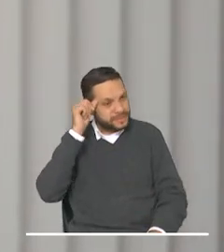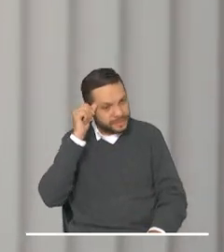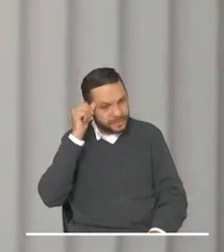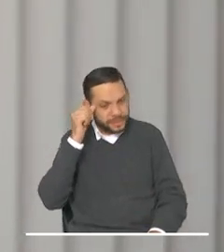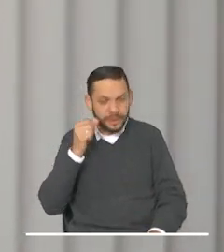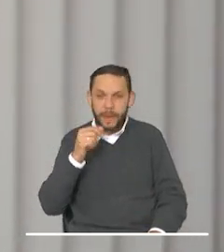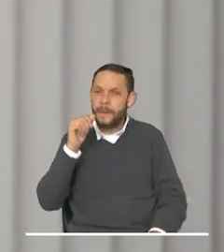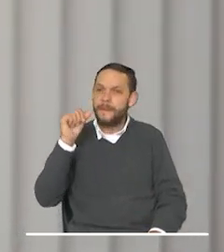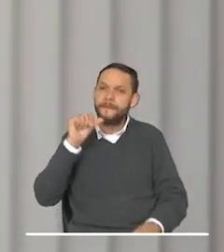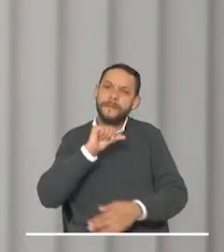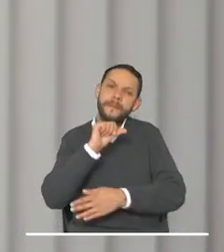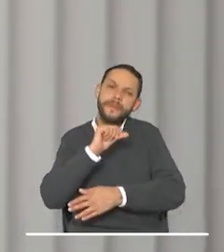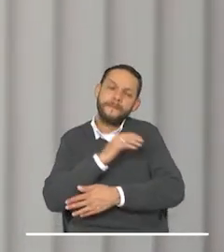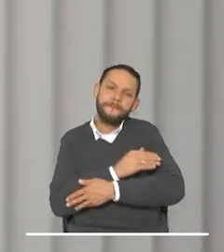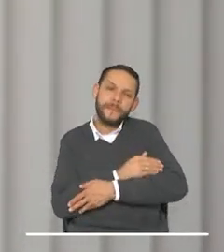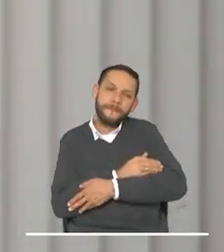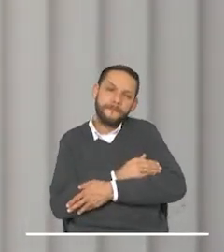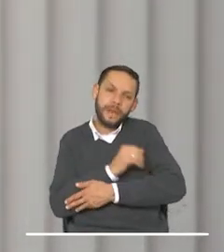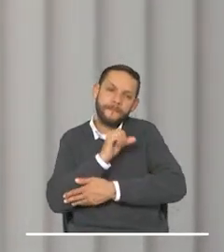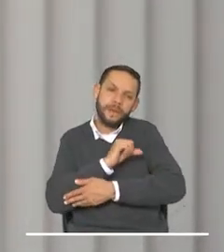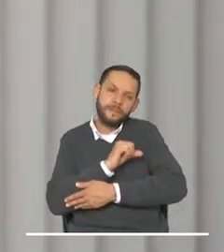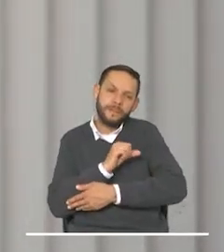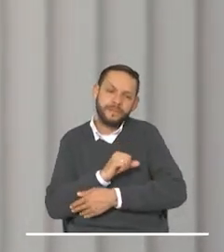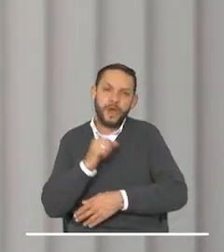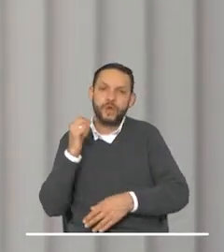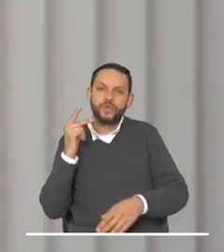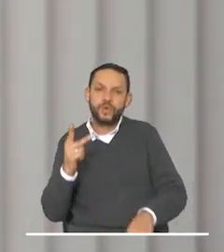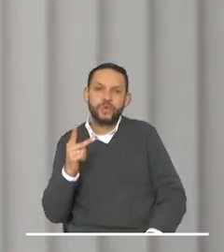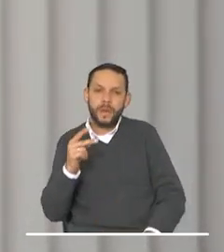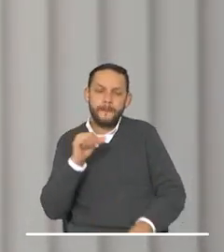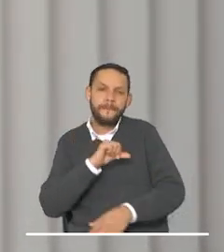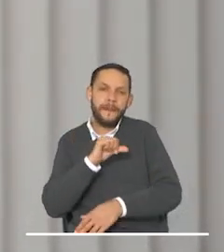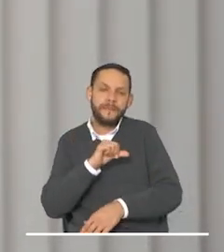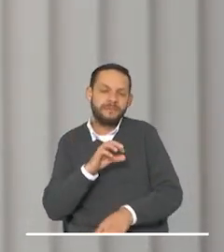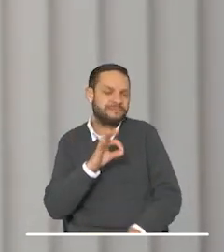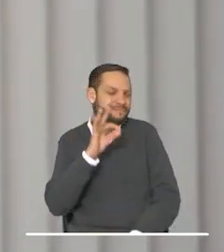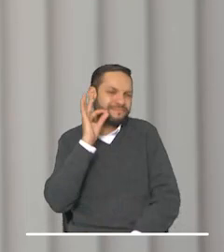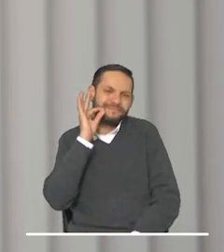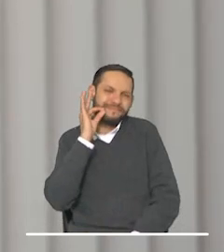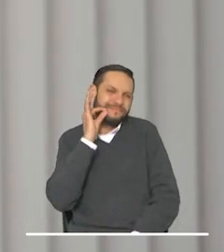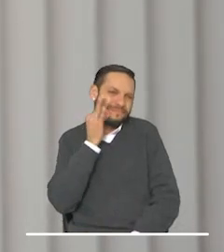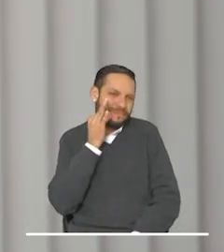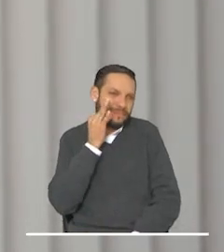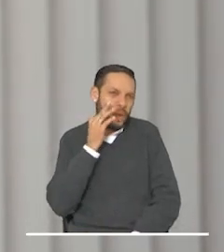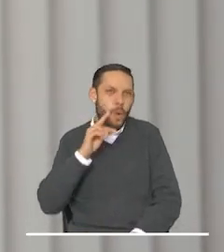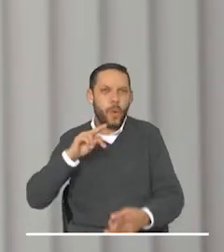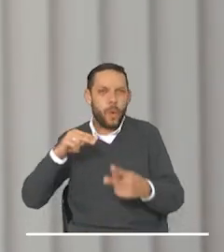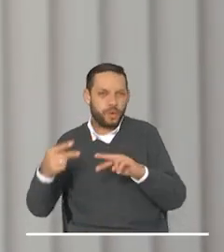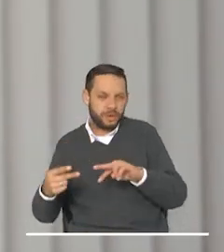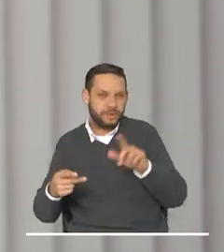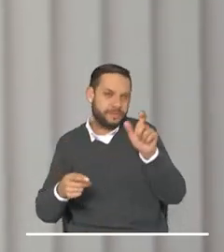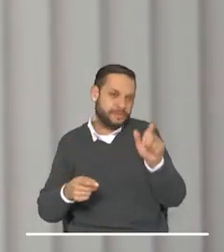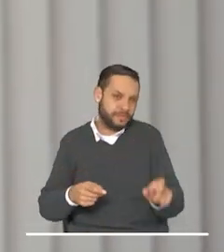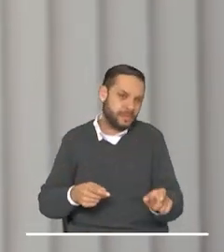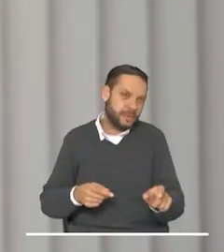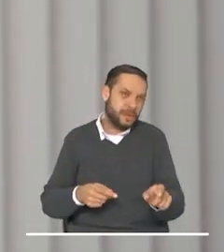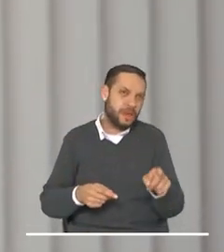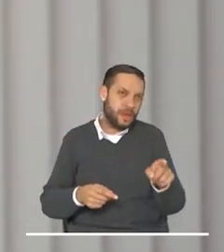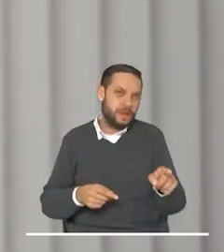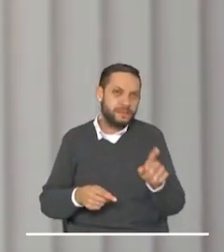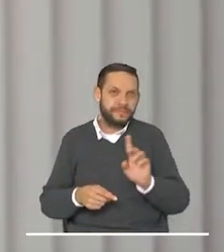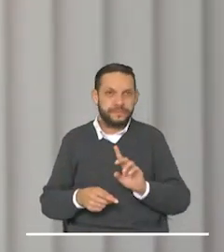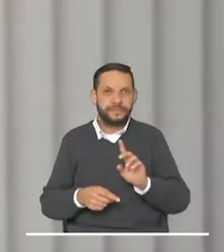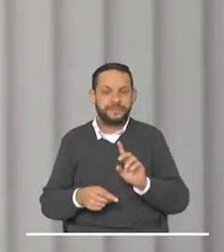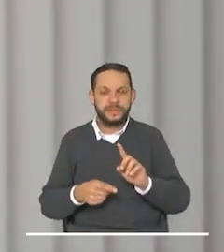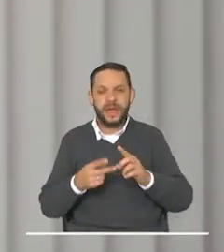mil teteros que le dieron el recuerda dos que fueron deliciosos pero John Jairo por cosas de la vida y la